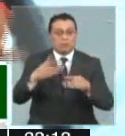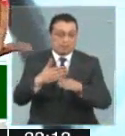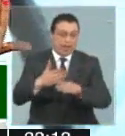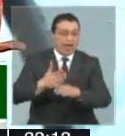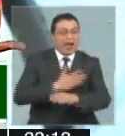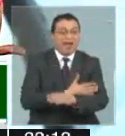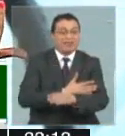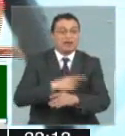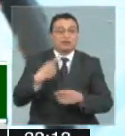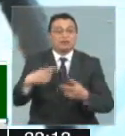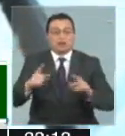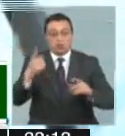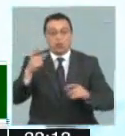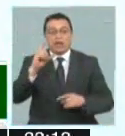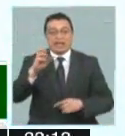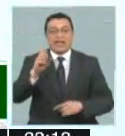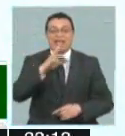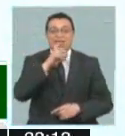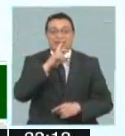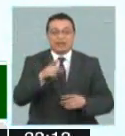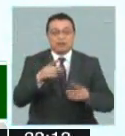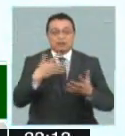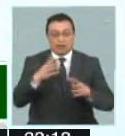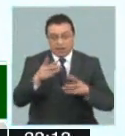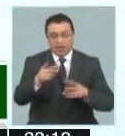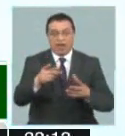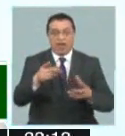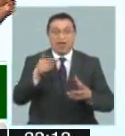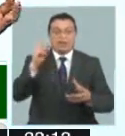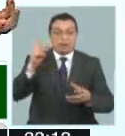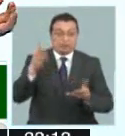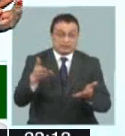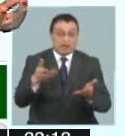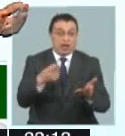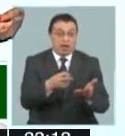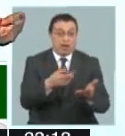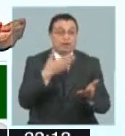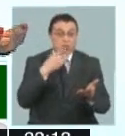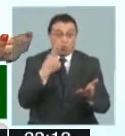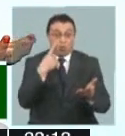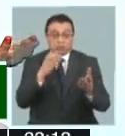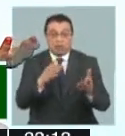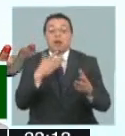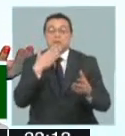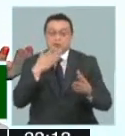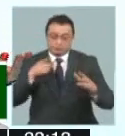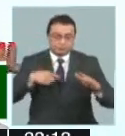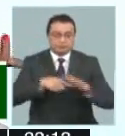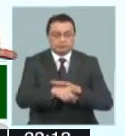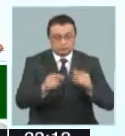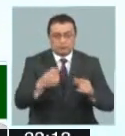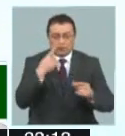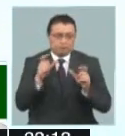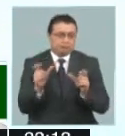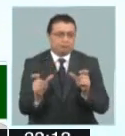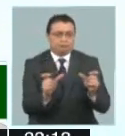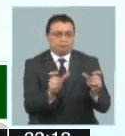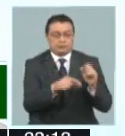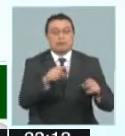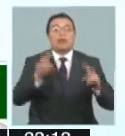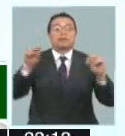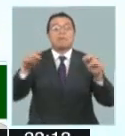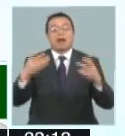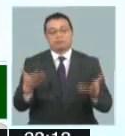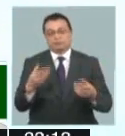a que uno de sus gerentes también quedara en situación de discapacidad, ya lo estaban desarrollando y obvio tienen al mejor para testear ahora esos